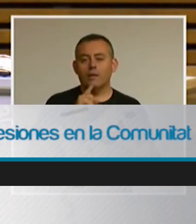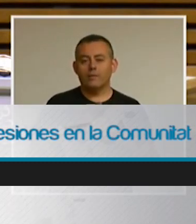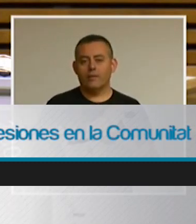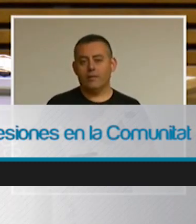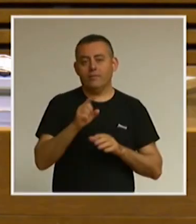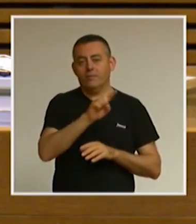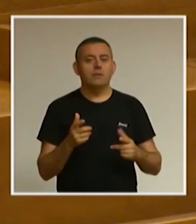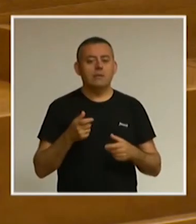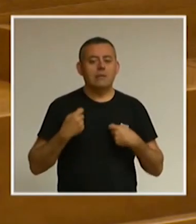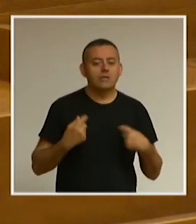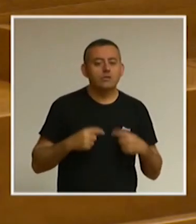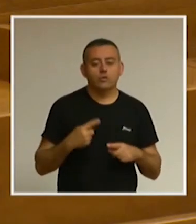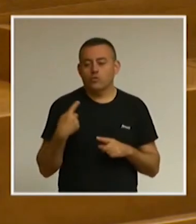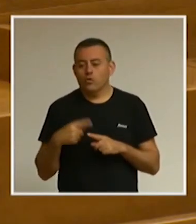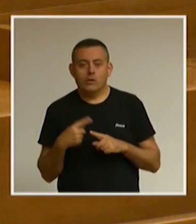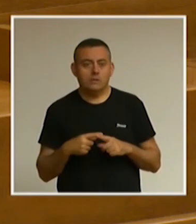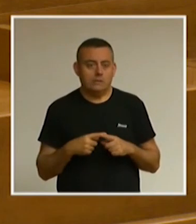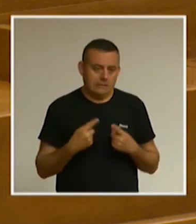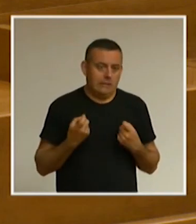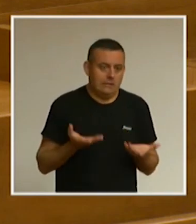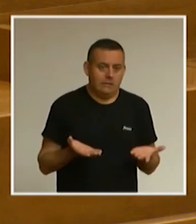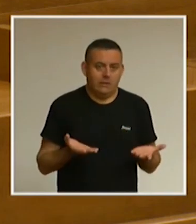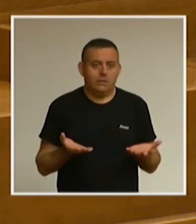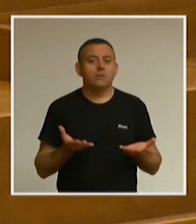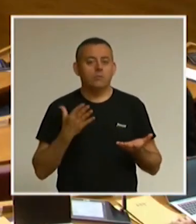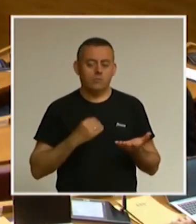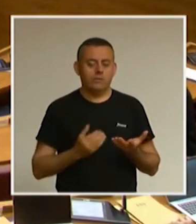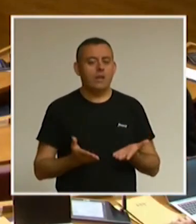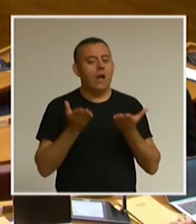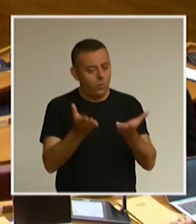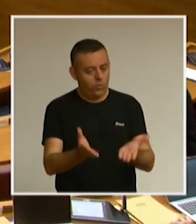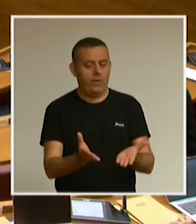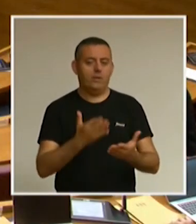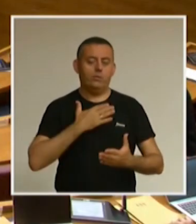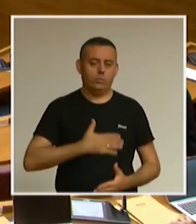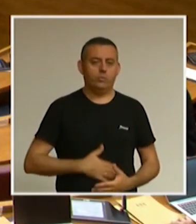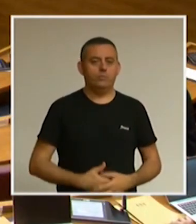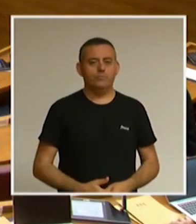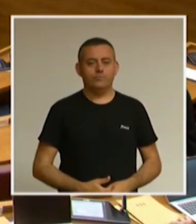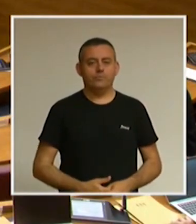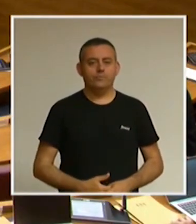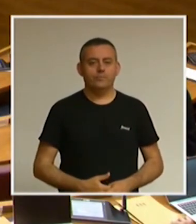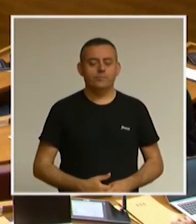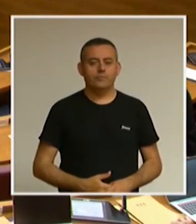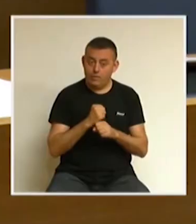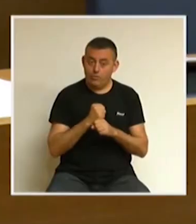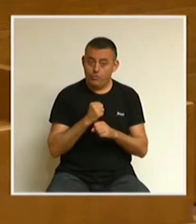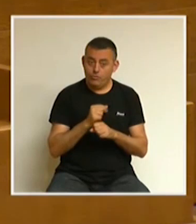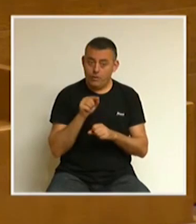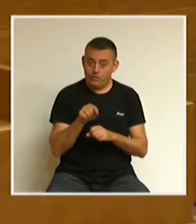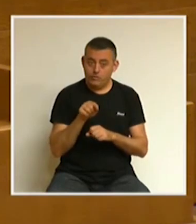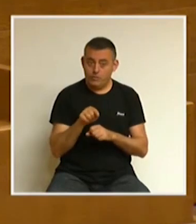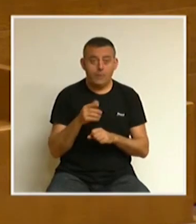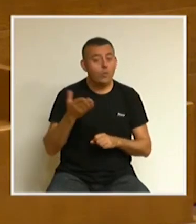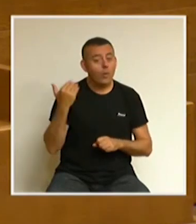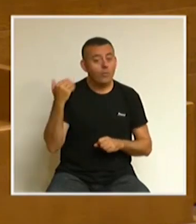Carlos Mazón, la ley que elimina el impuesto de sucesiones y donaciones. Este impuesto queda derogado definitivamente con efecto